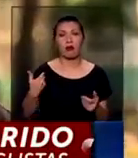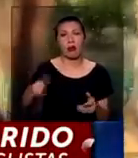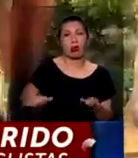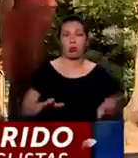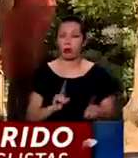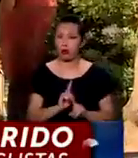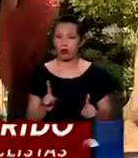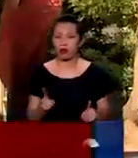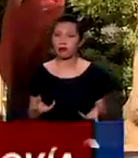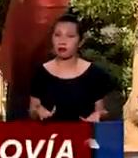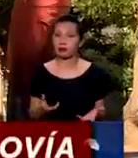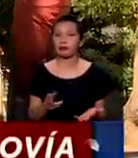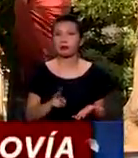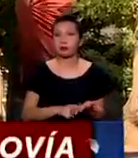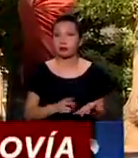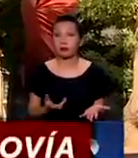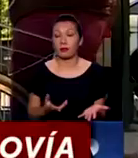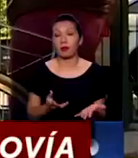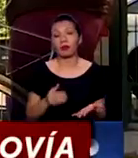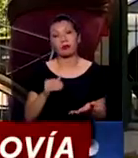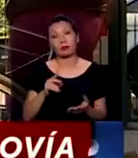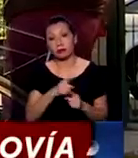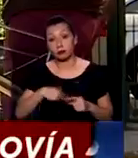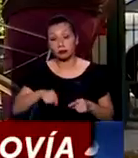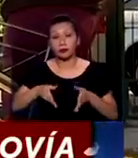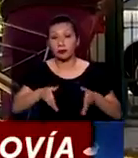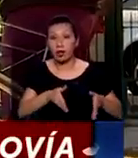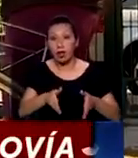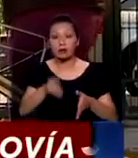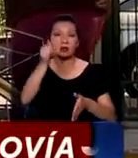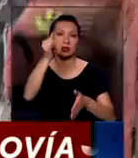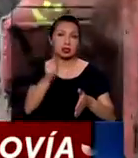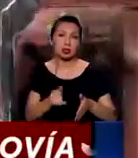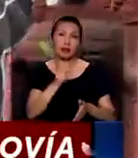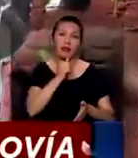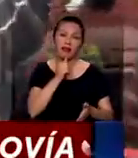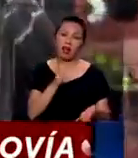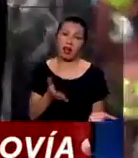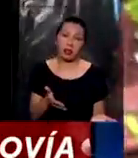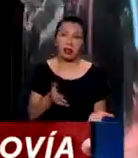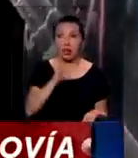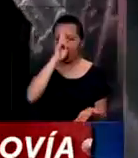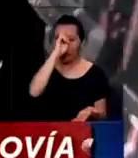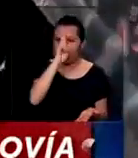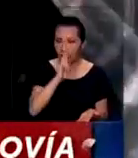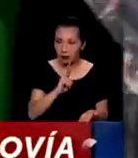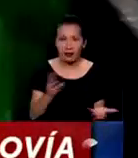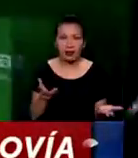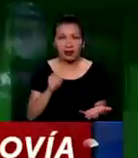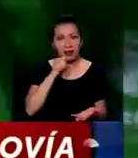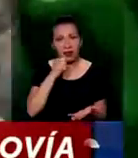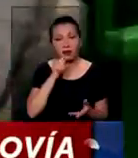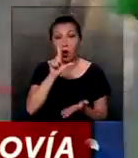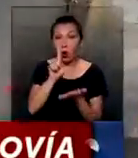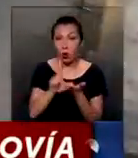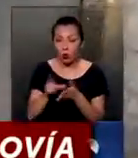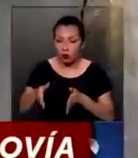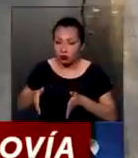no lo agredamos. Claro, porque digámoslo obviamente, somos un país que siempre está en deuda. Respetar significa precisamente usar los